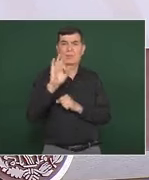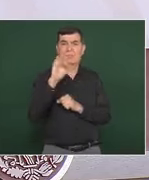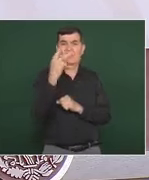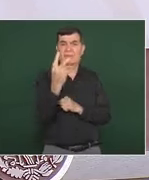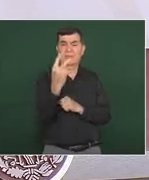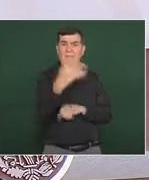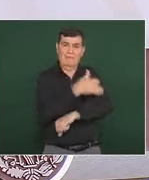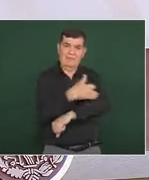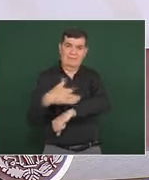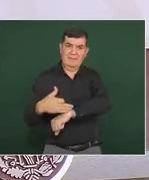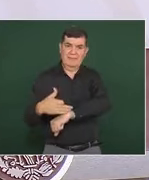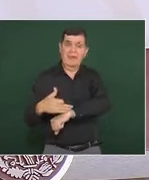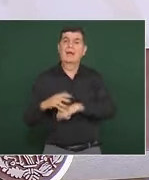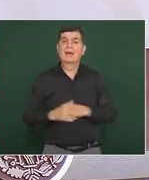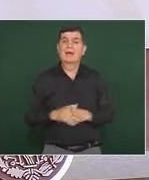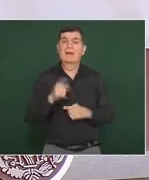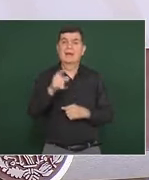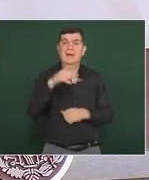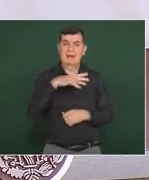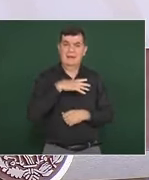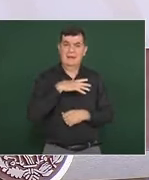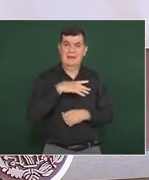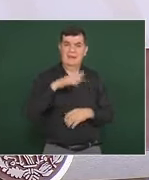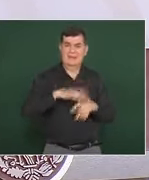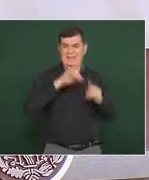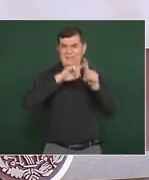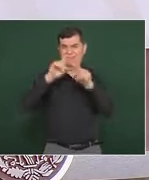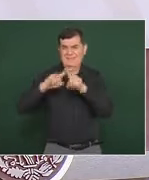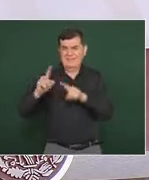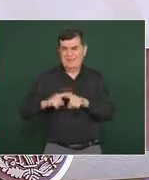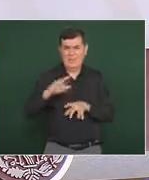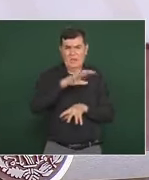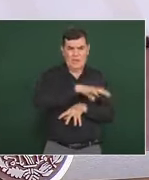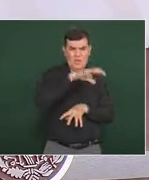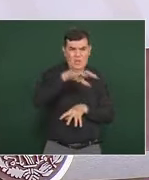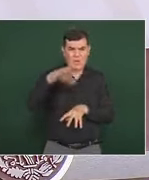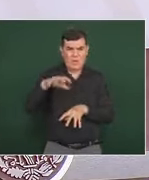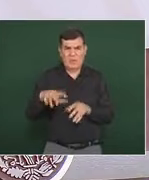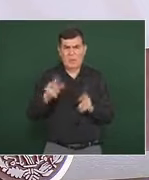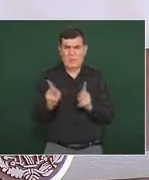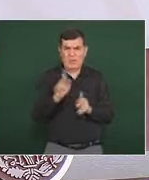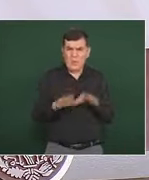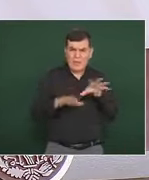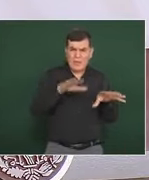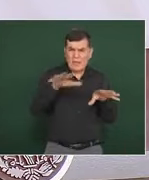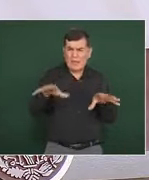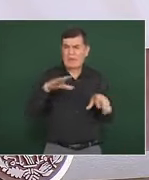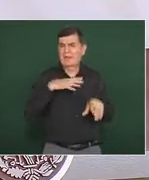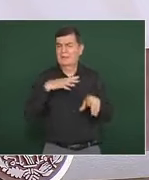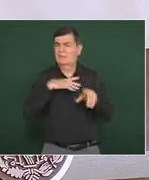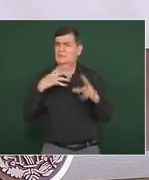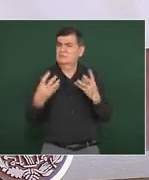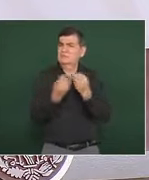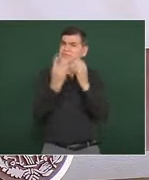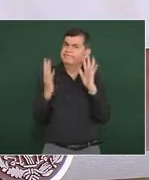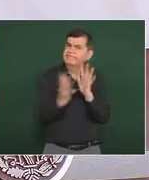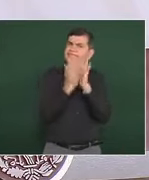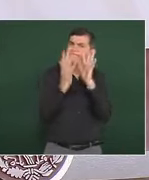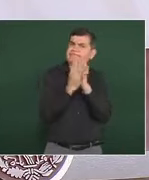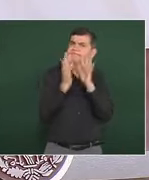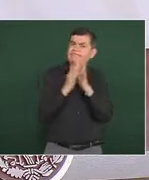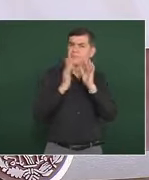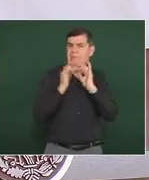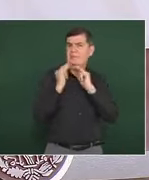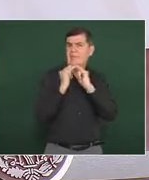61.742 familias que de las diversas colonias, comunidades han participado en el Tianguis